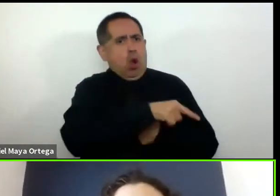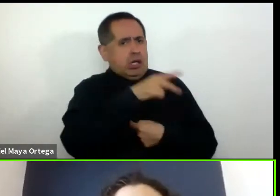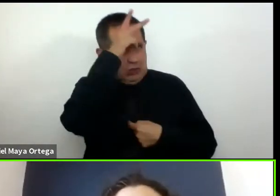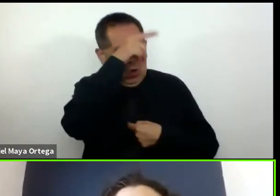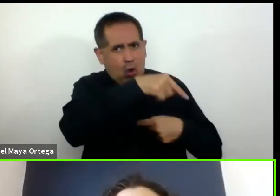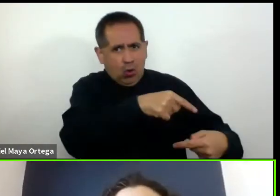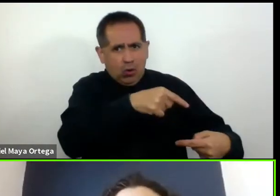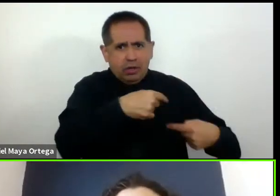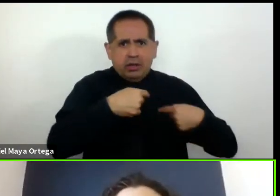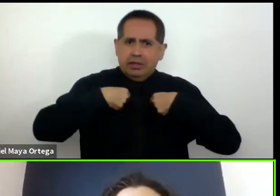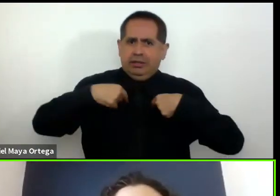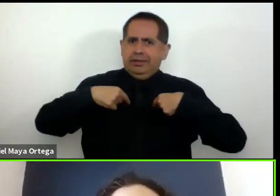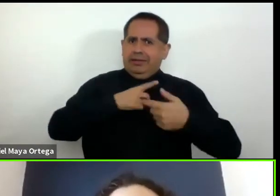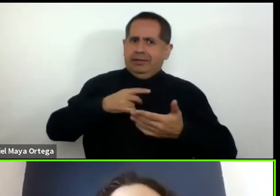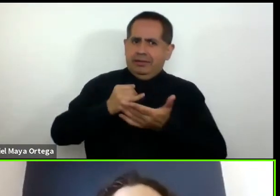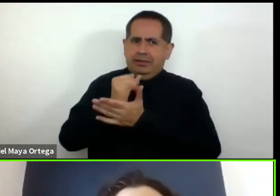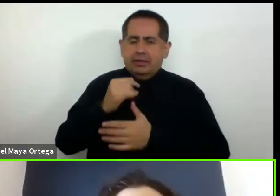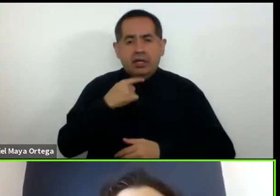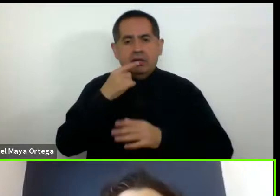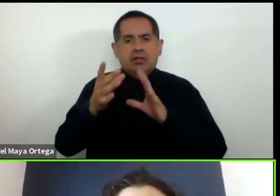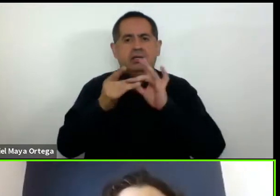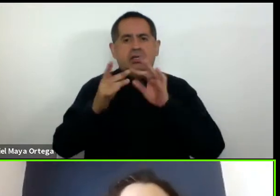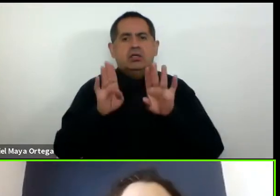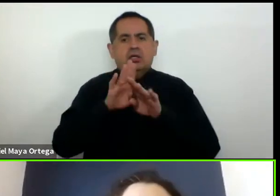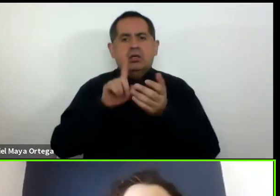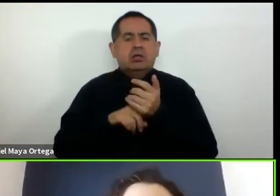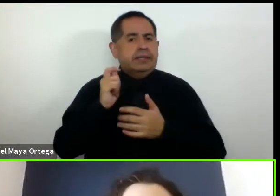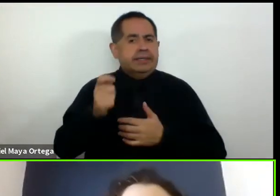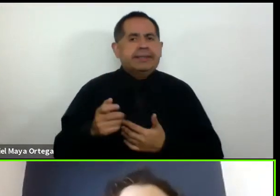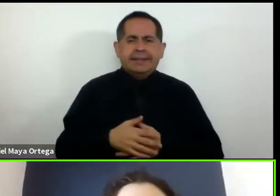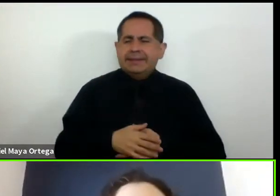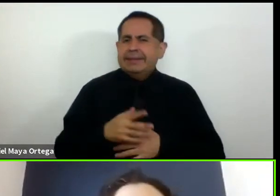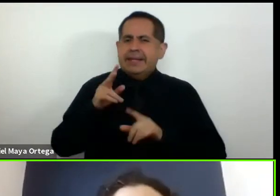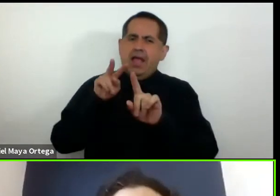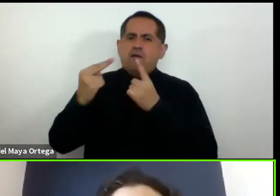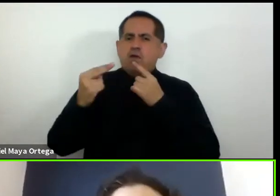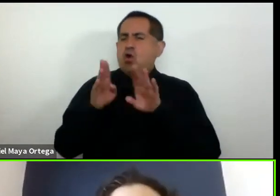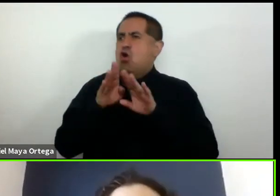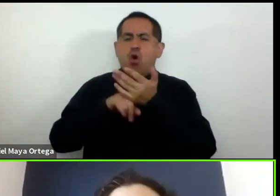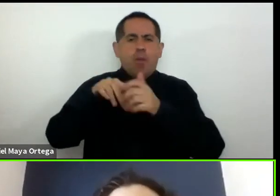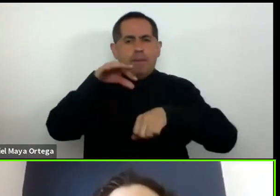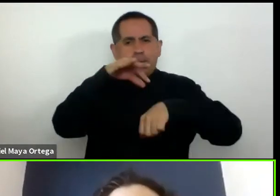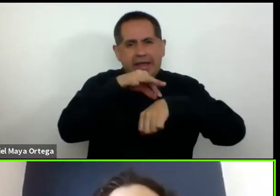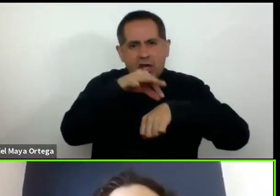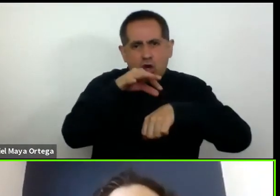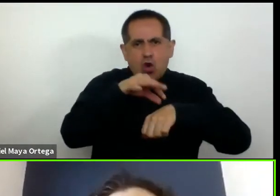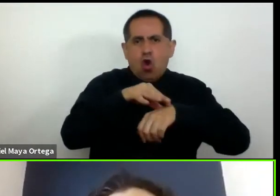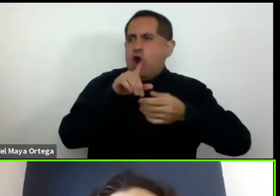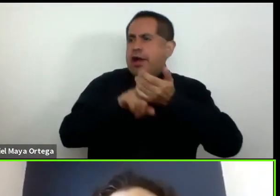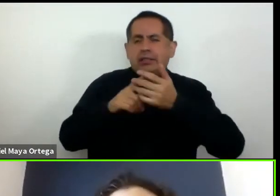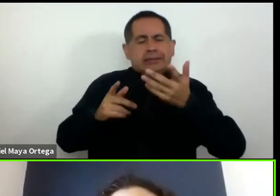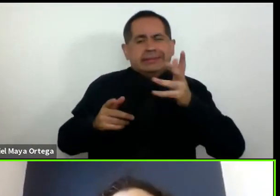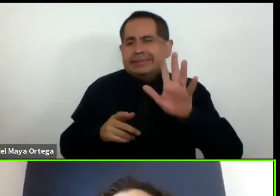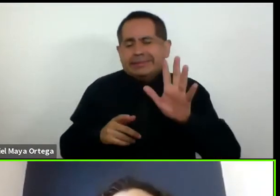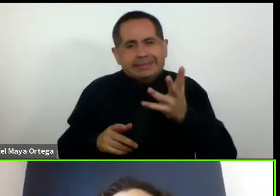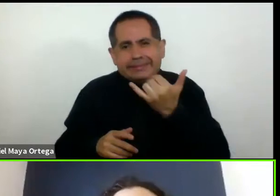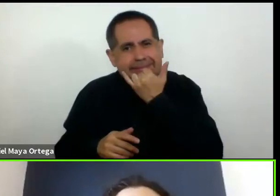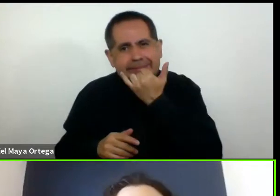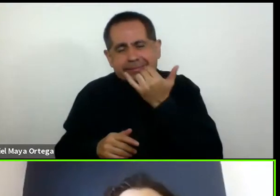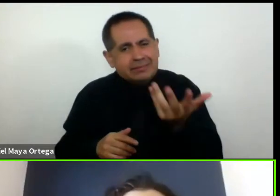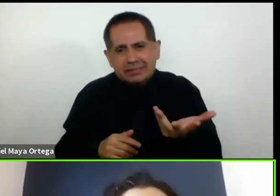¿no? Contarles cómo justo este enfoque médico y clínico incluso está